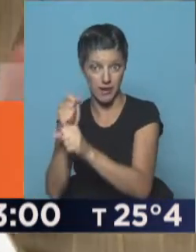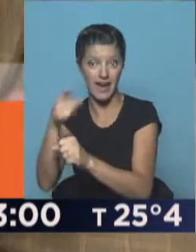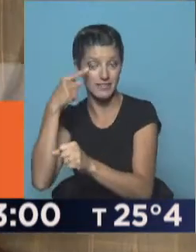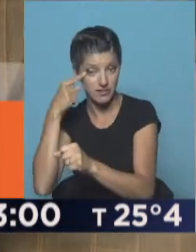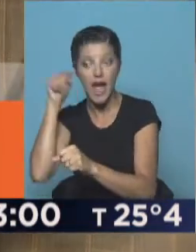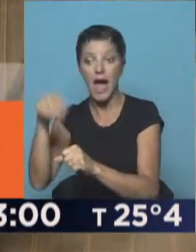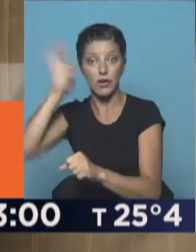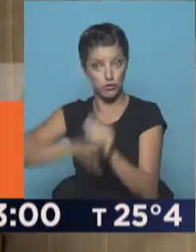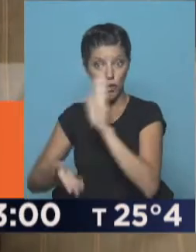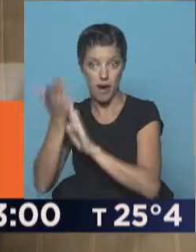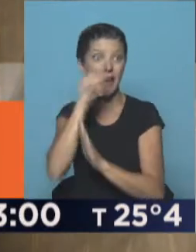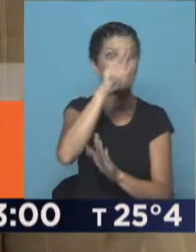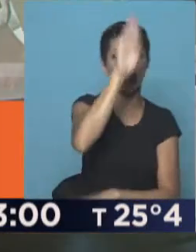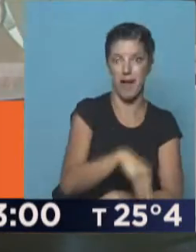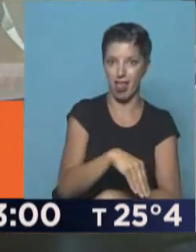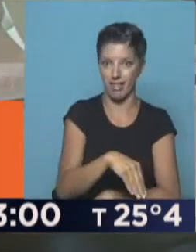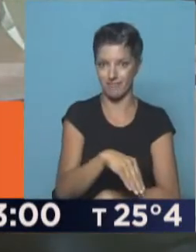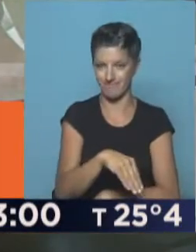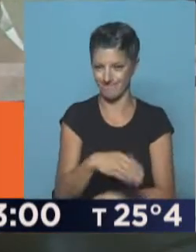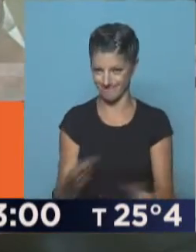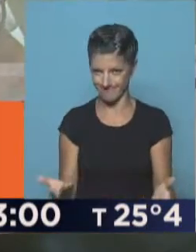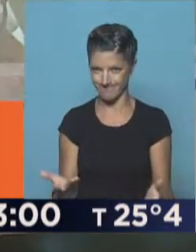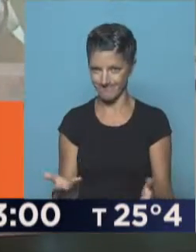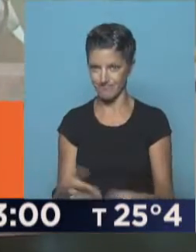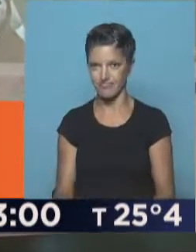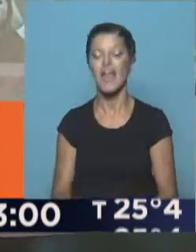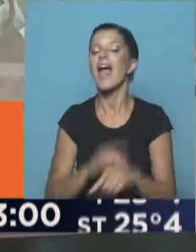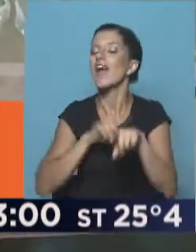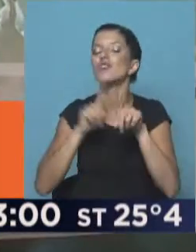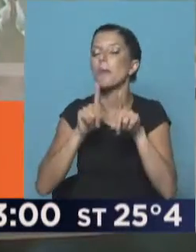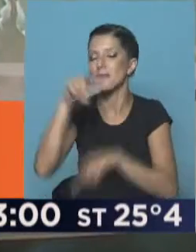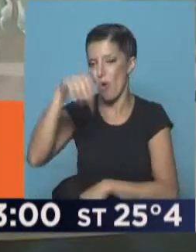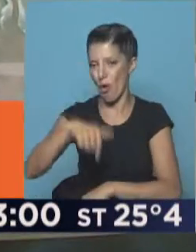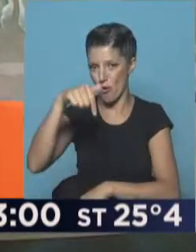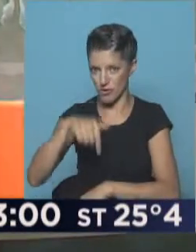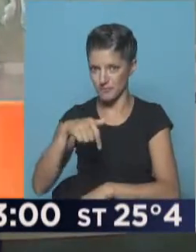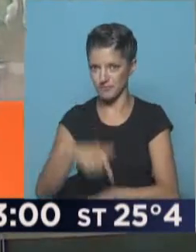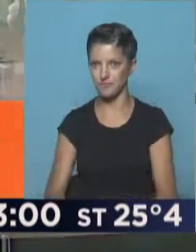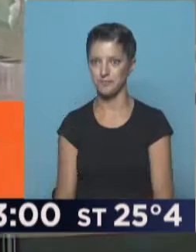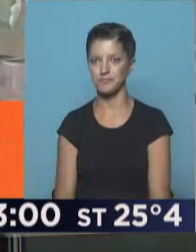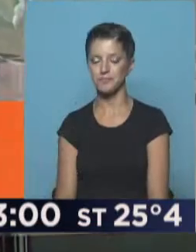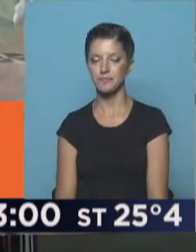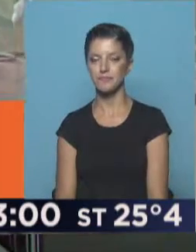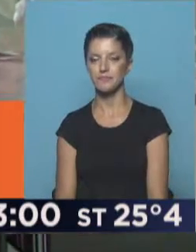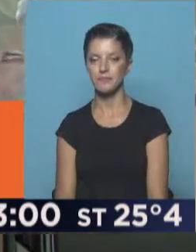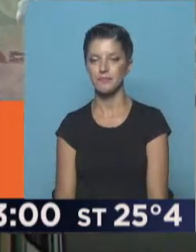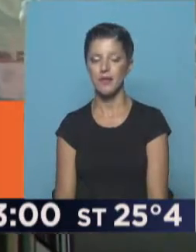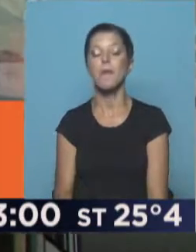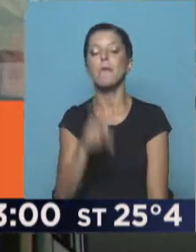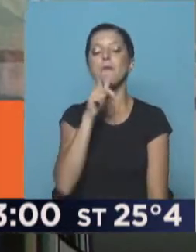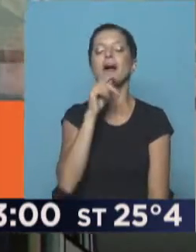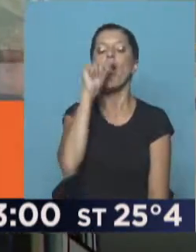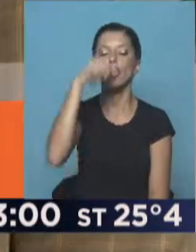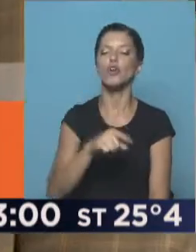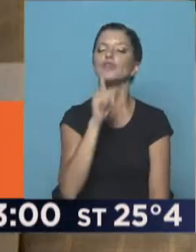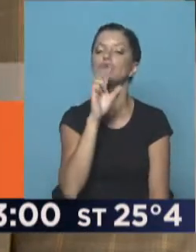en China y va a bajar el salario en Michigan. Y eso es lo que nos está pasando. Y yo creo que el principal mensaje que manda Trump, creo yo, al